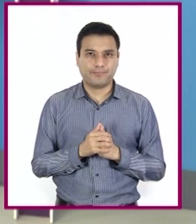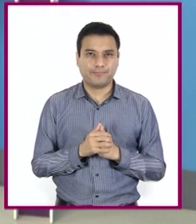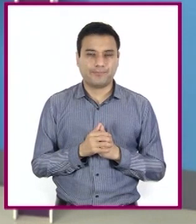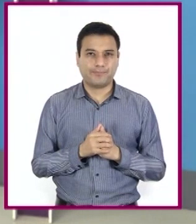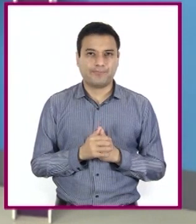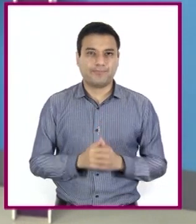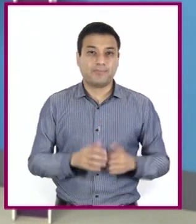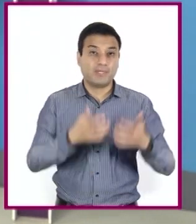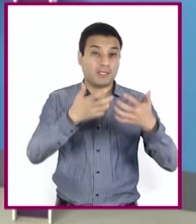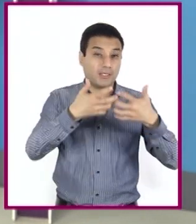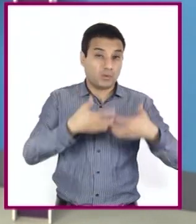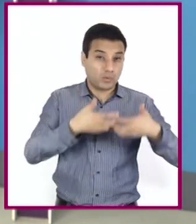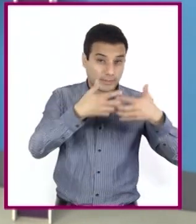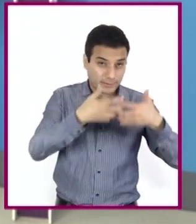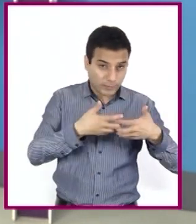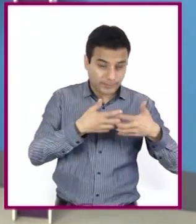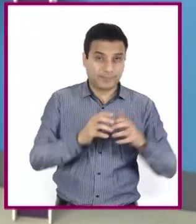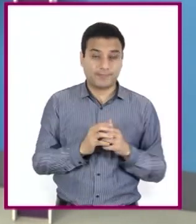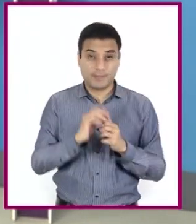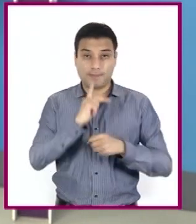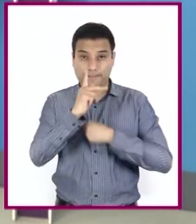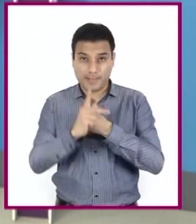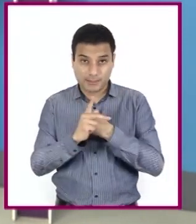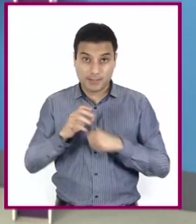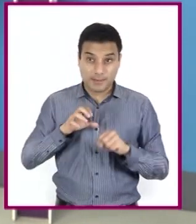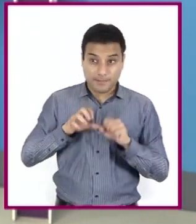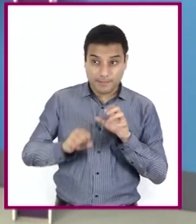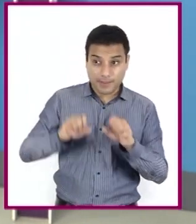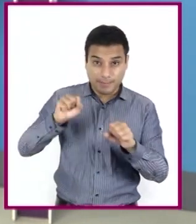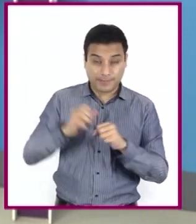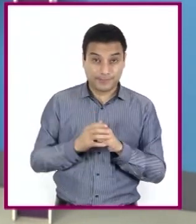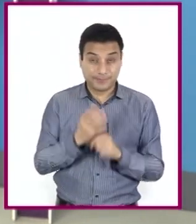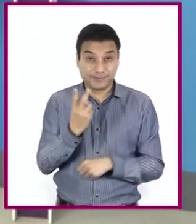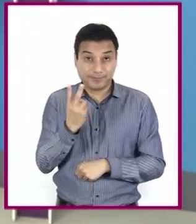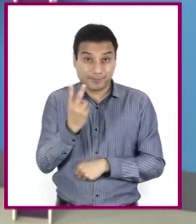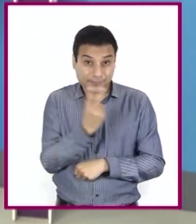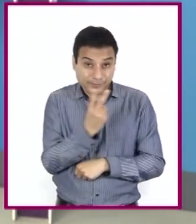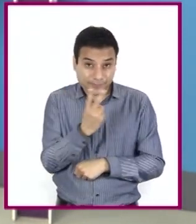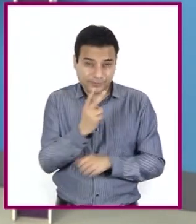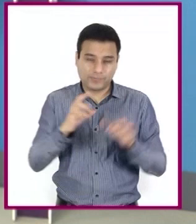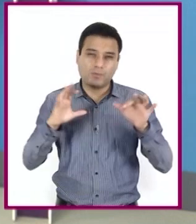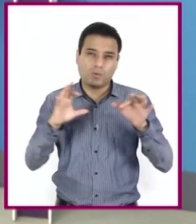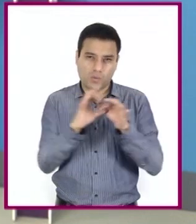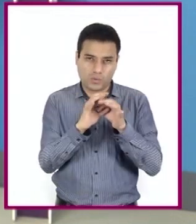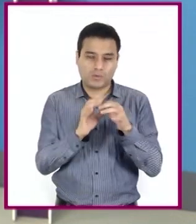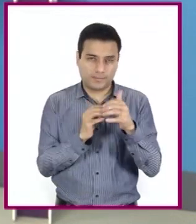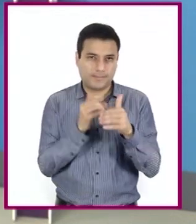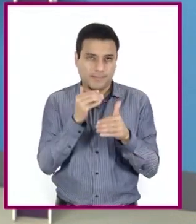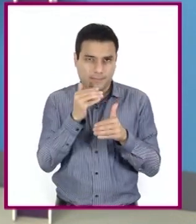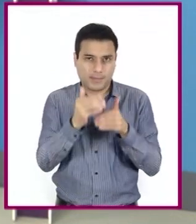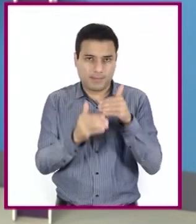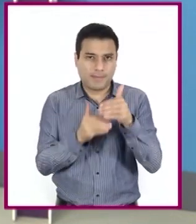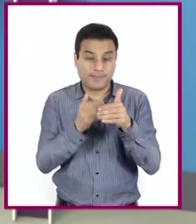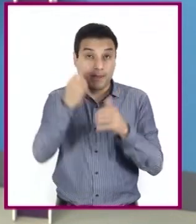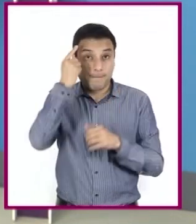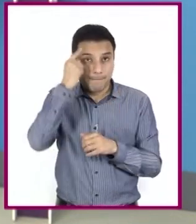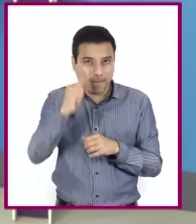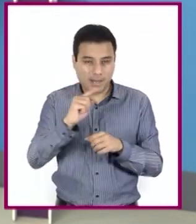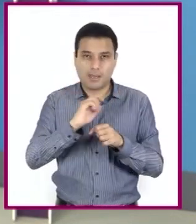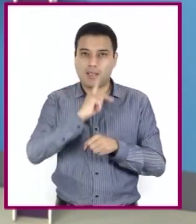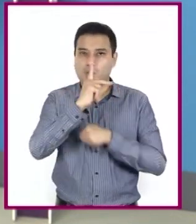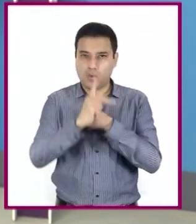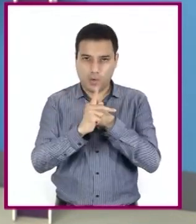Industrialización e imperialismo fueron dos procesos que marcharon de la mano para lograr la expansión